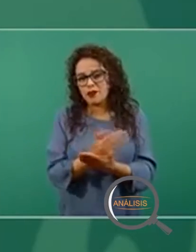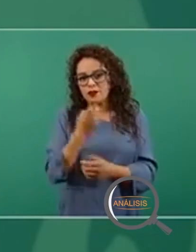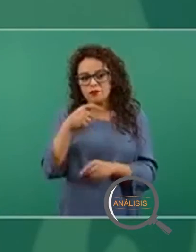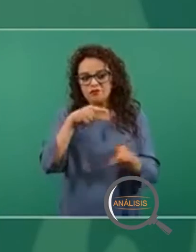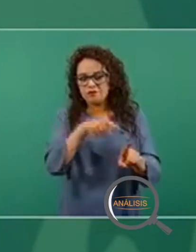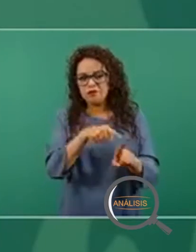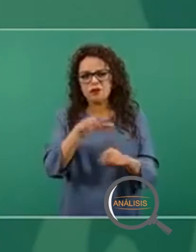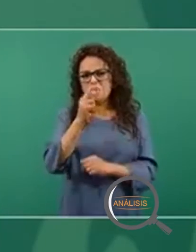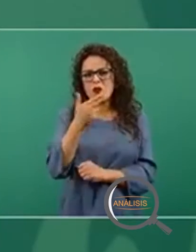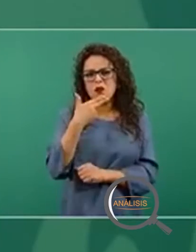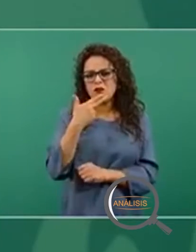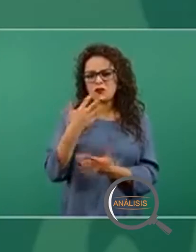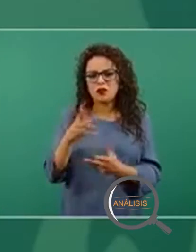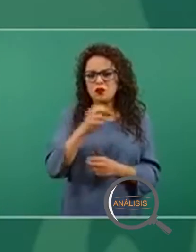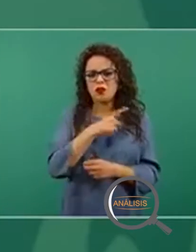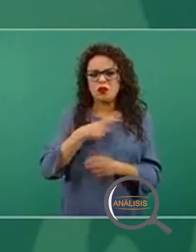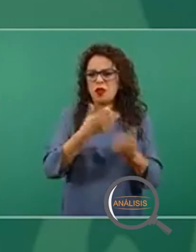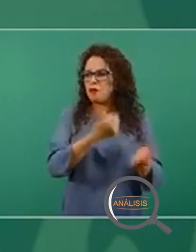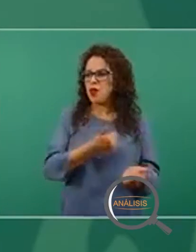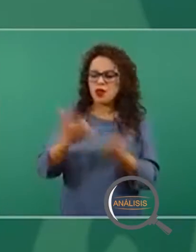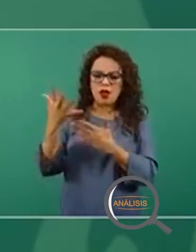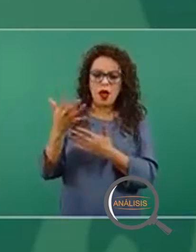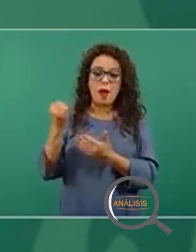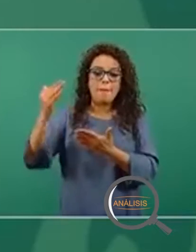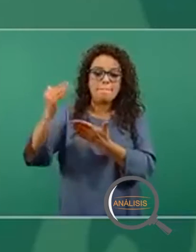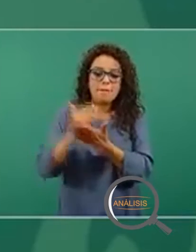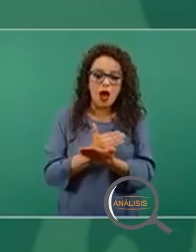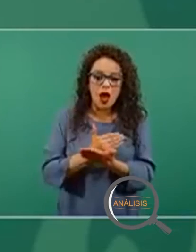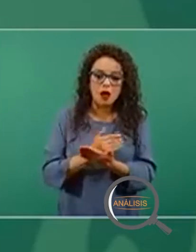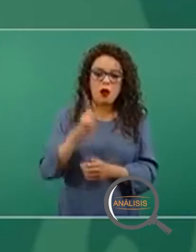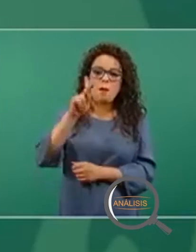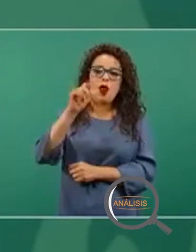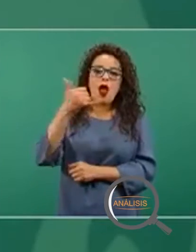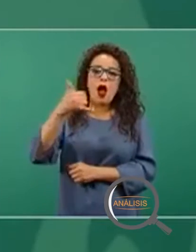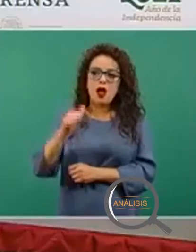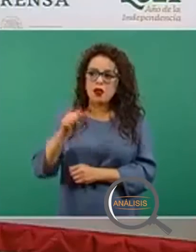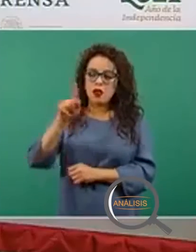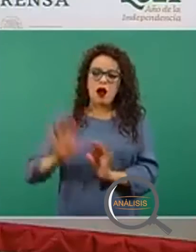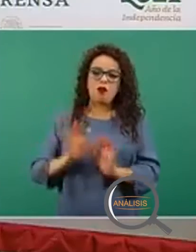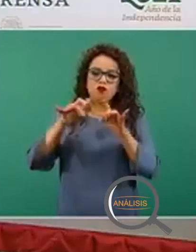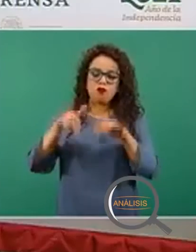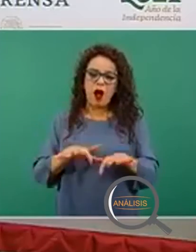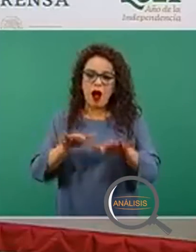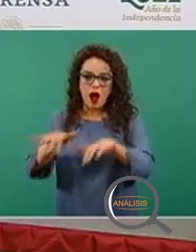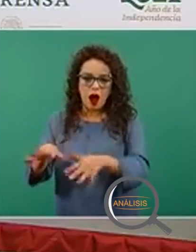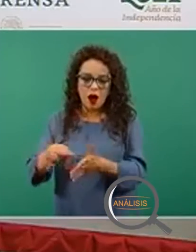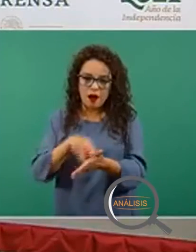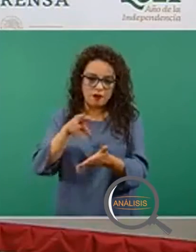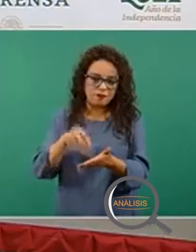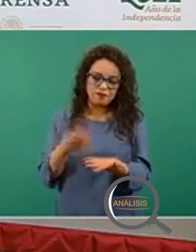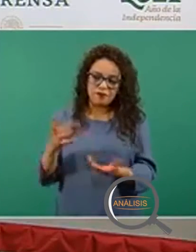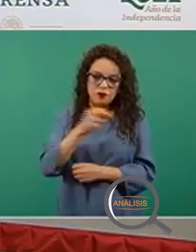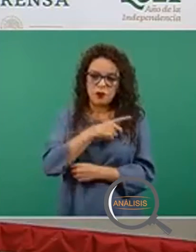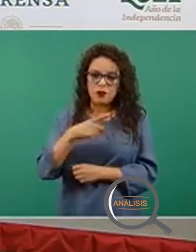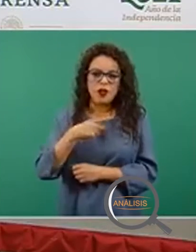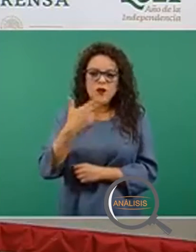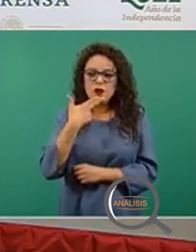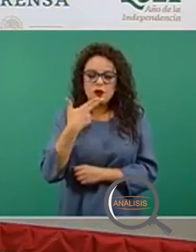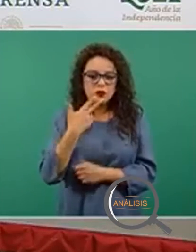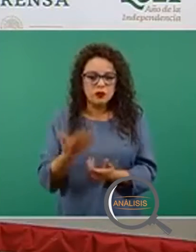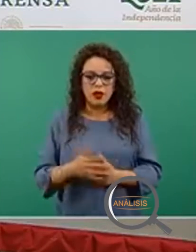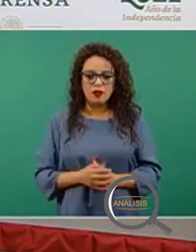llevar guantes a ningún lado, menos obviamente a la playa, esto no se debe de utilizar y por lo mismo no se